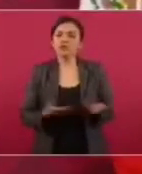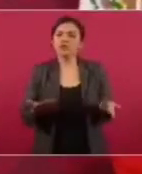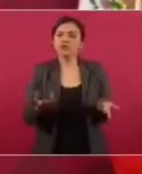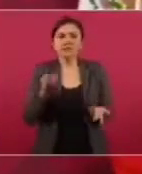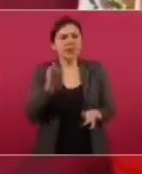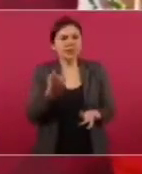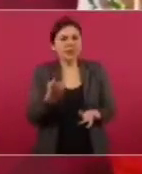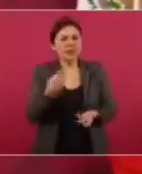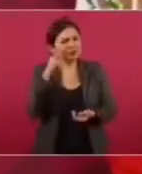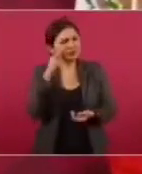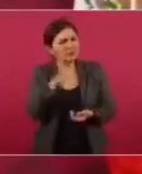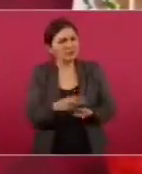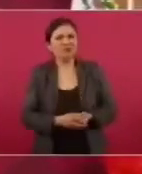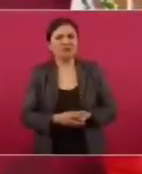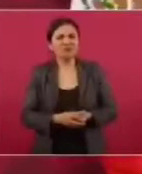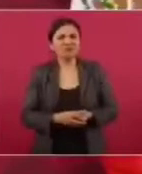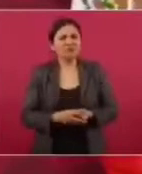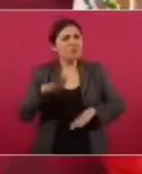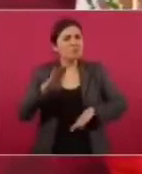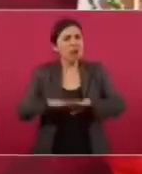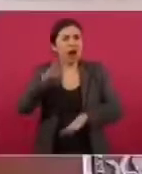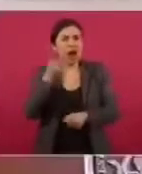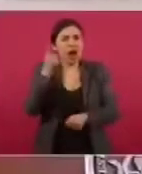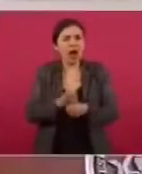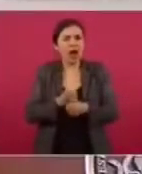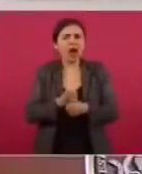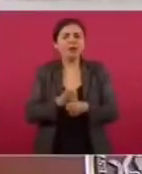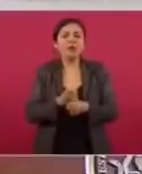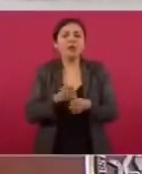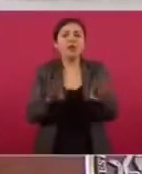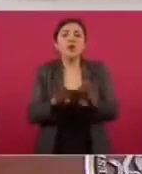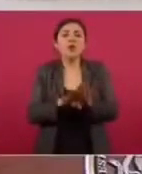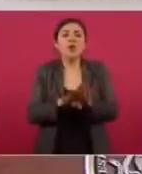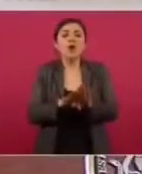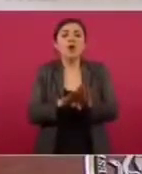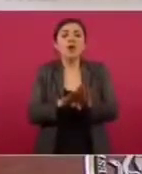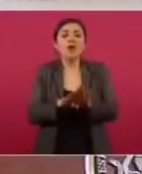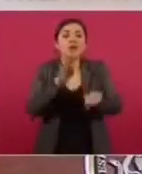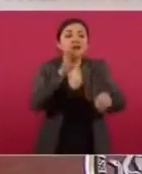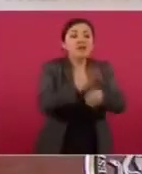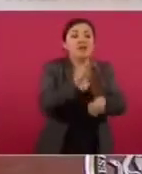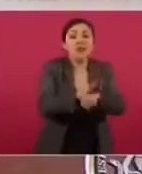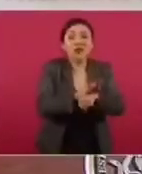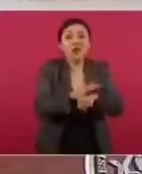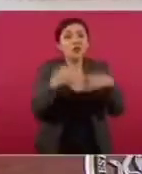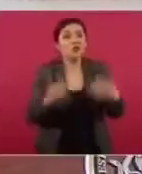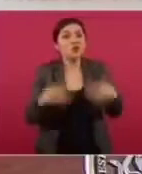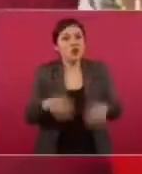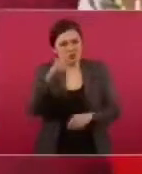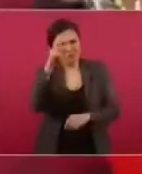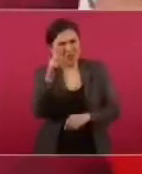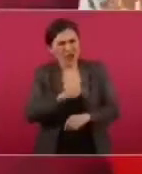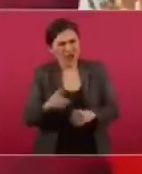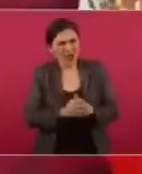conservadores, están más a la derecha, aunque parezca increíble.